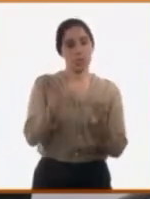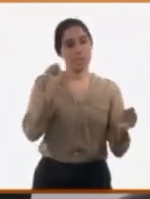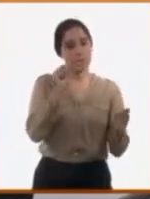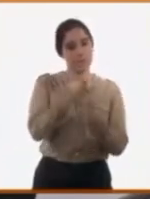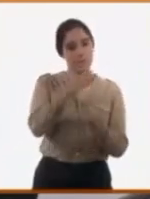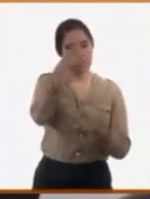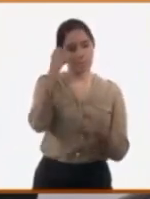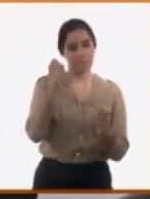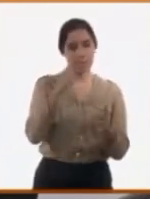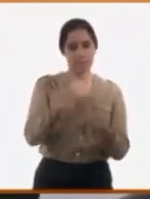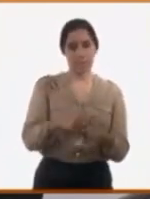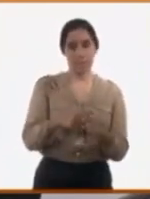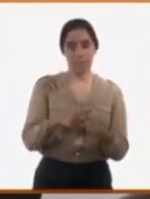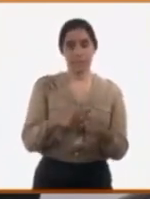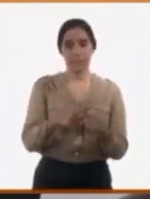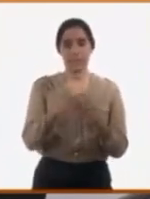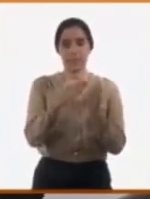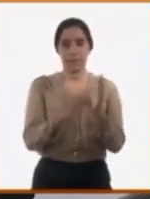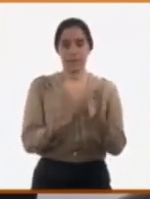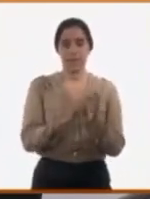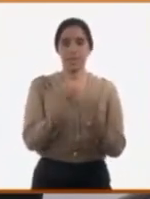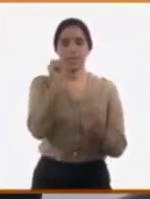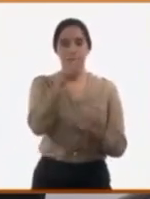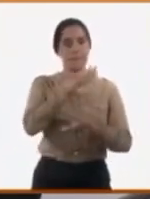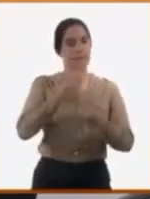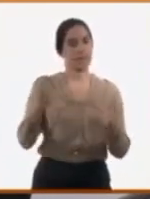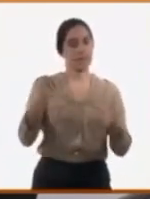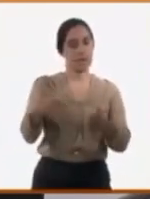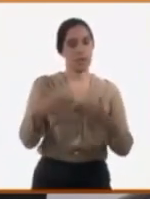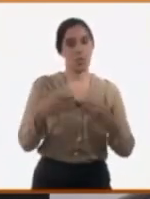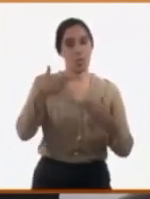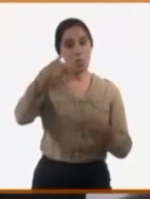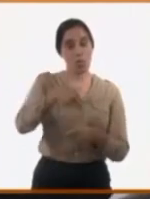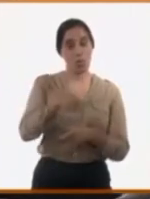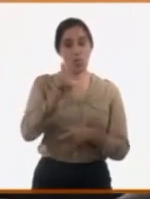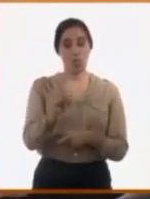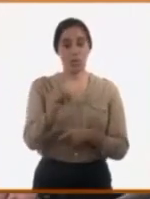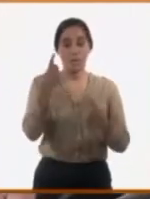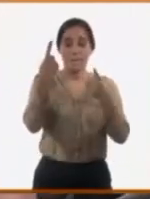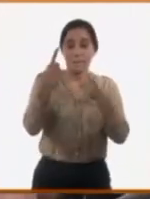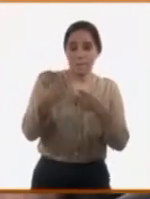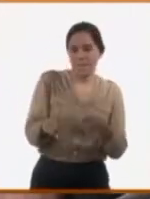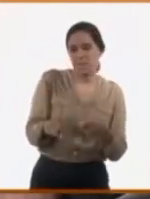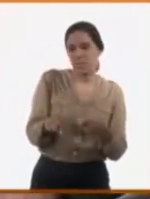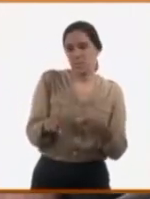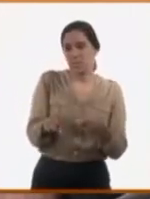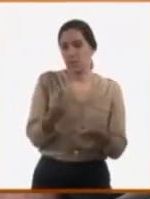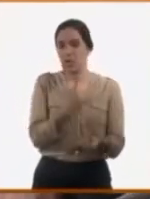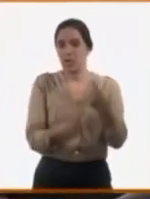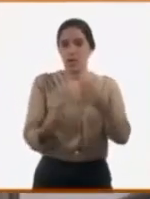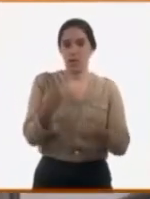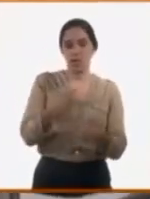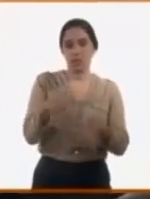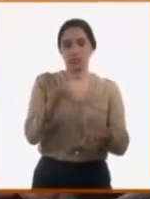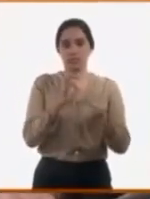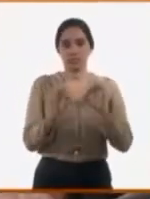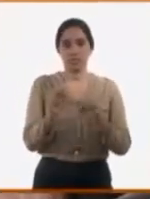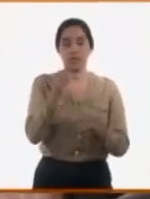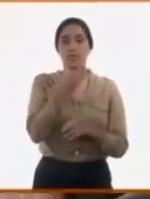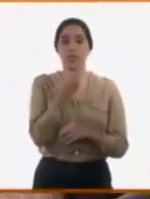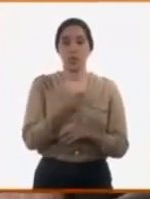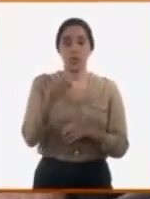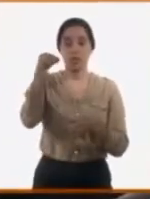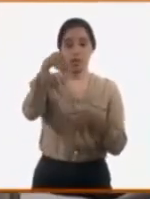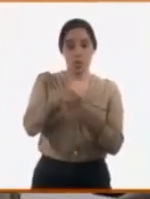todo todo el mundo culmina en julio Pero se hizo la excepción que para los jóvenes que hoy están matriculados y para